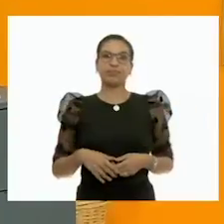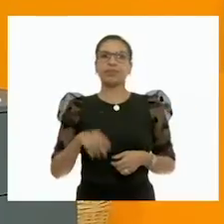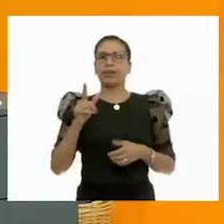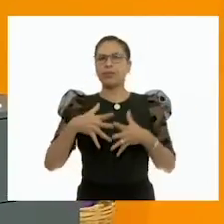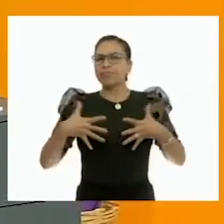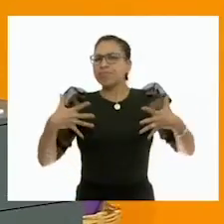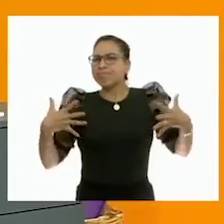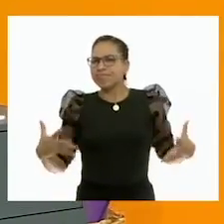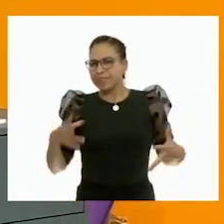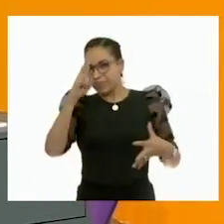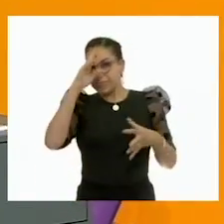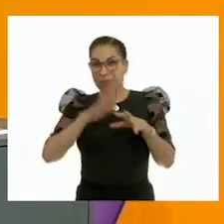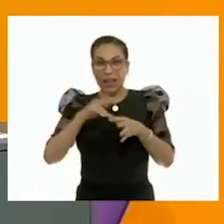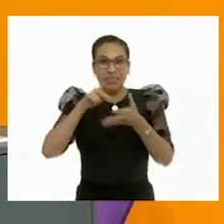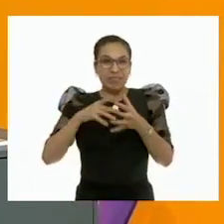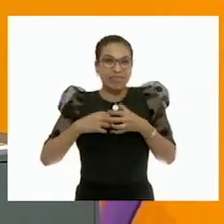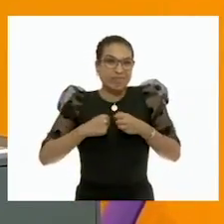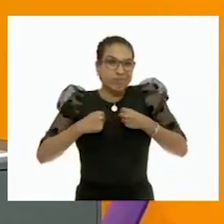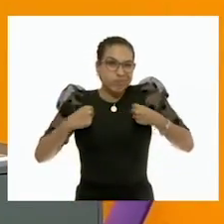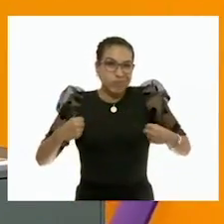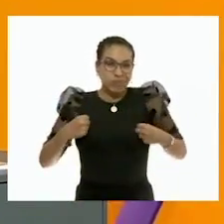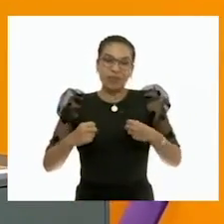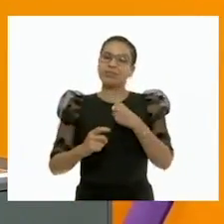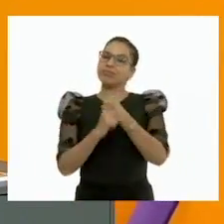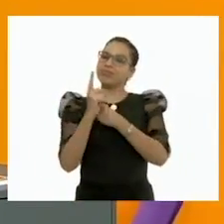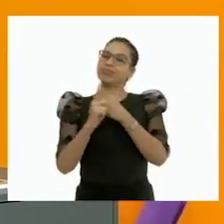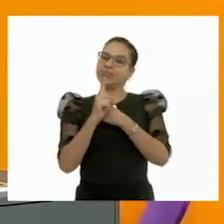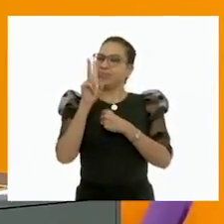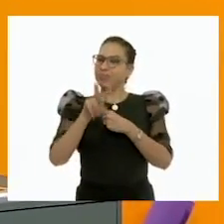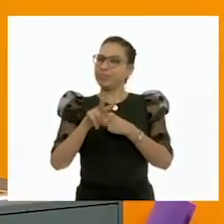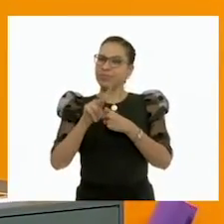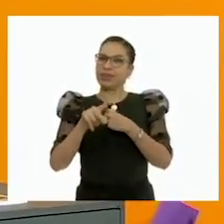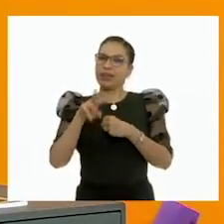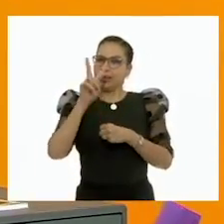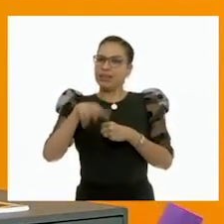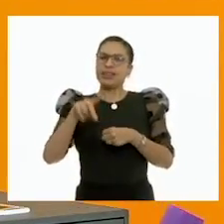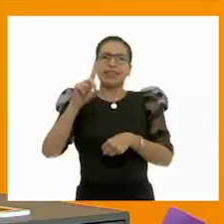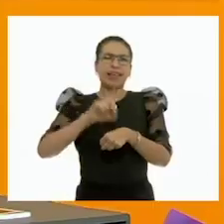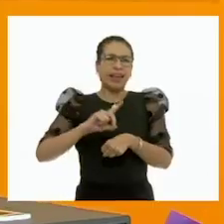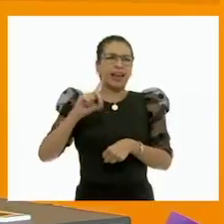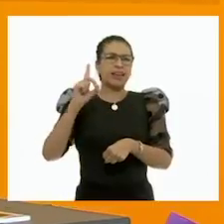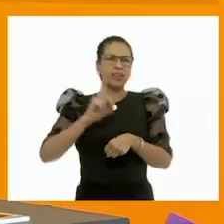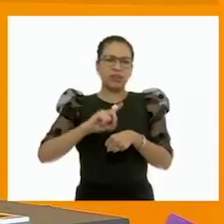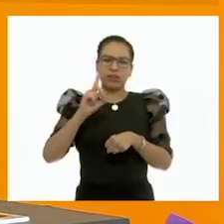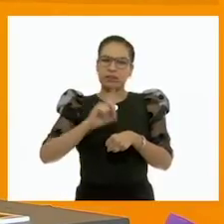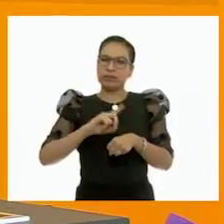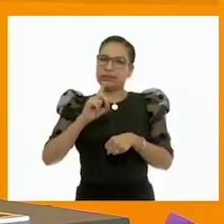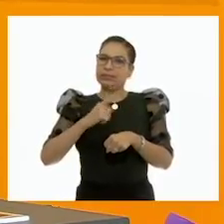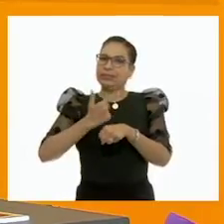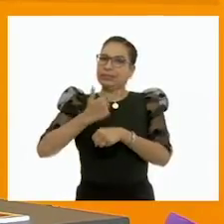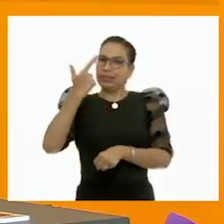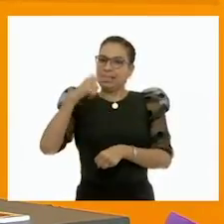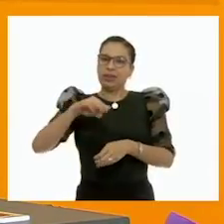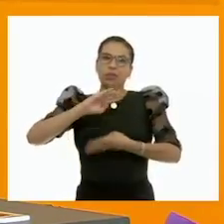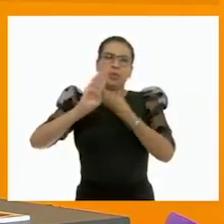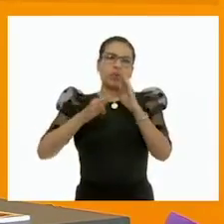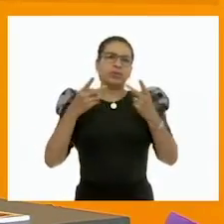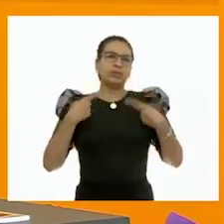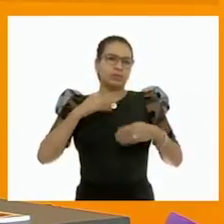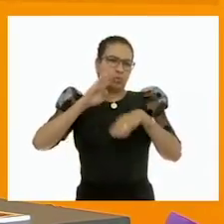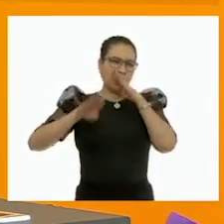sobrepeso y la obesidad son problemas muy serios que diariamente cobran muchas vidas alrededor del mundo.